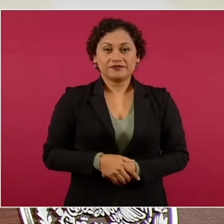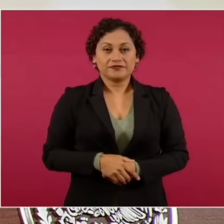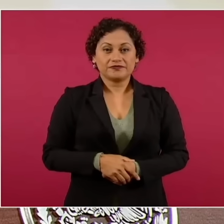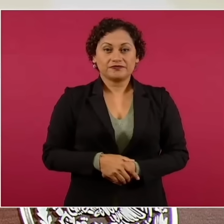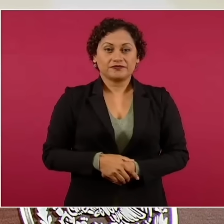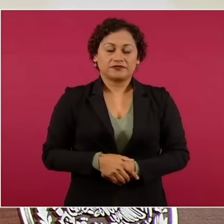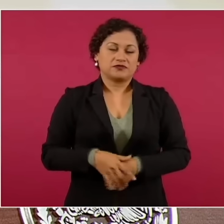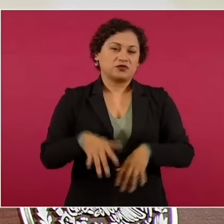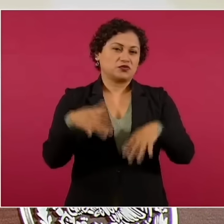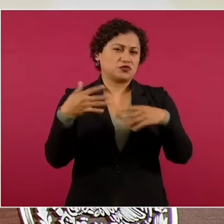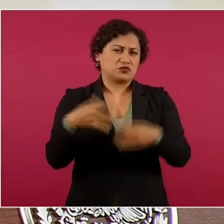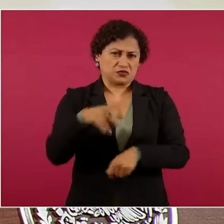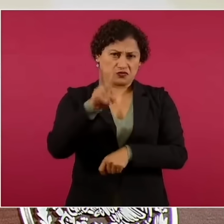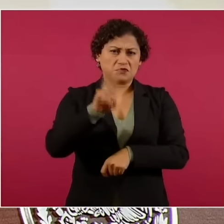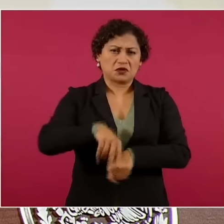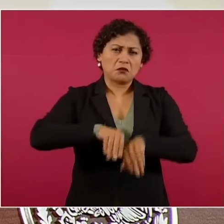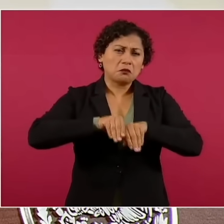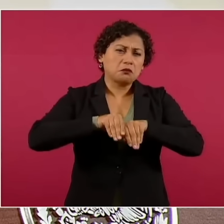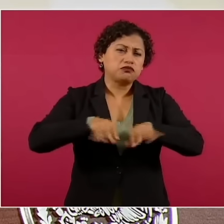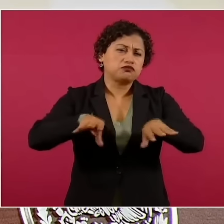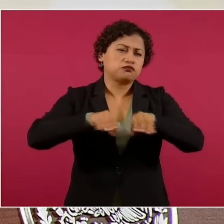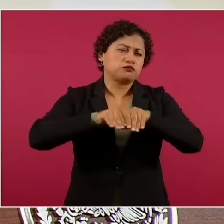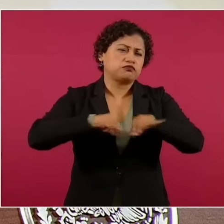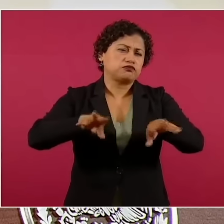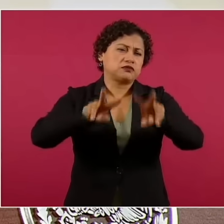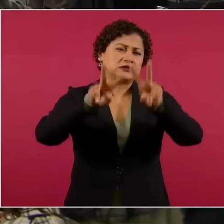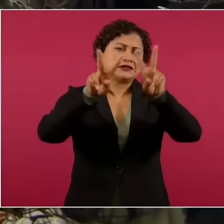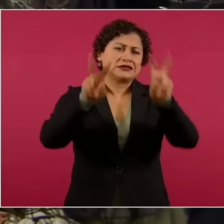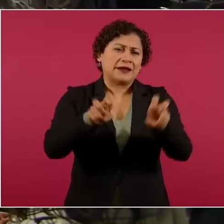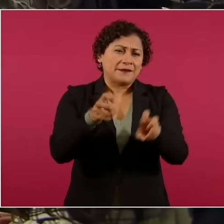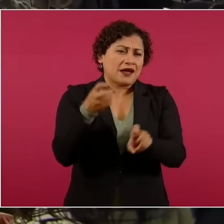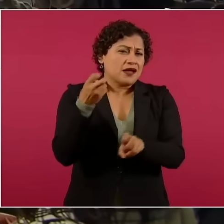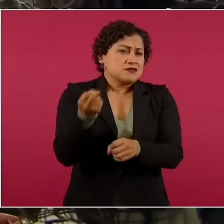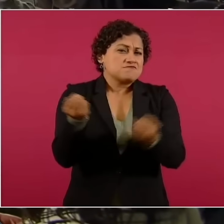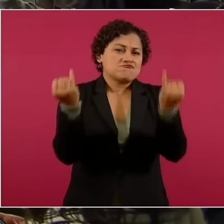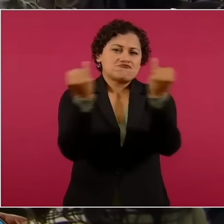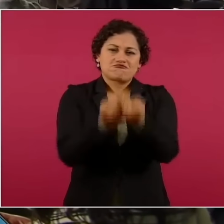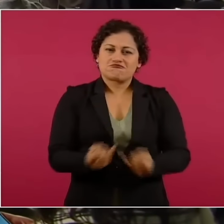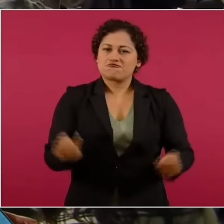es un bombardeo de ese tipo de información.